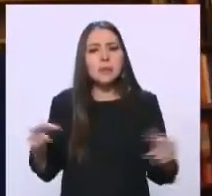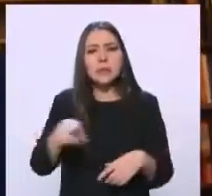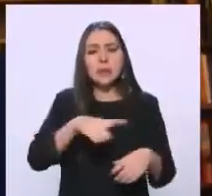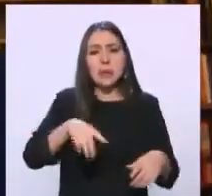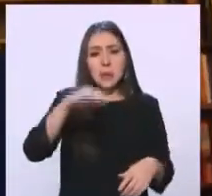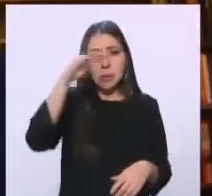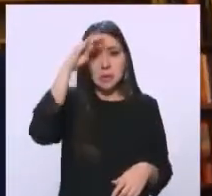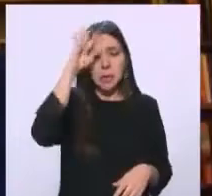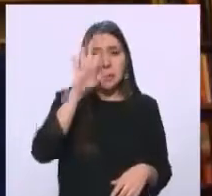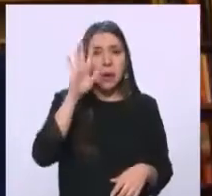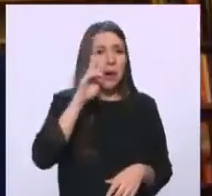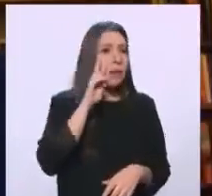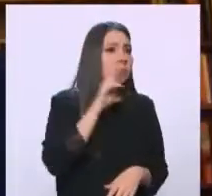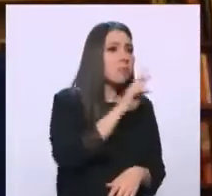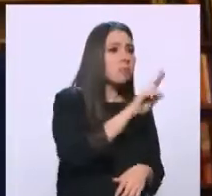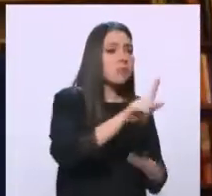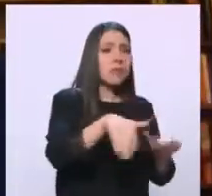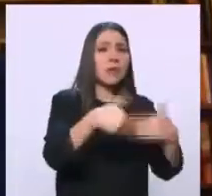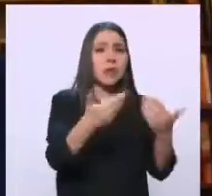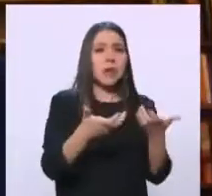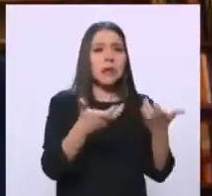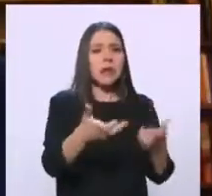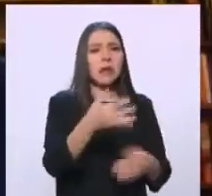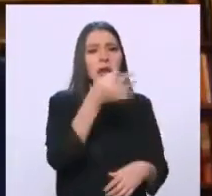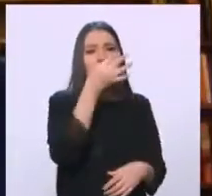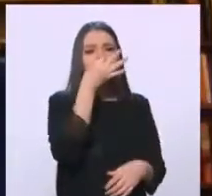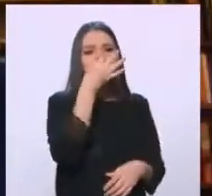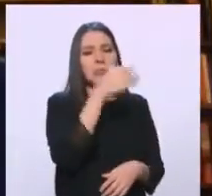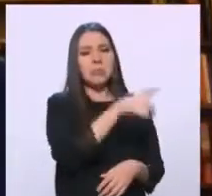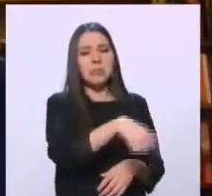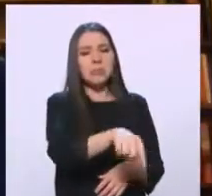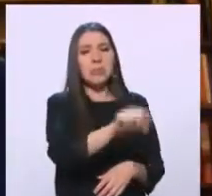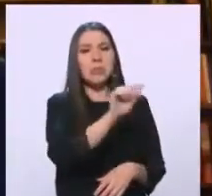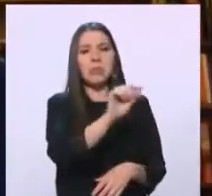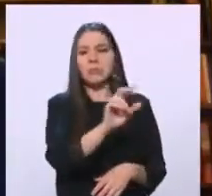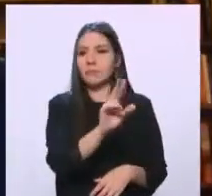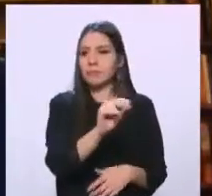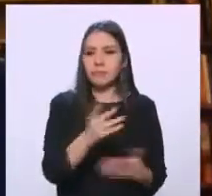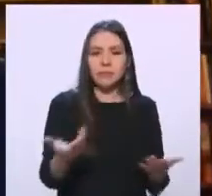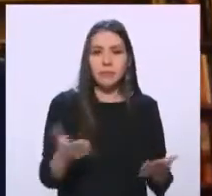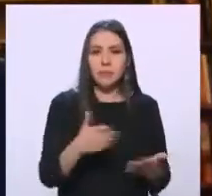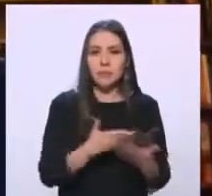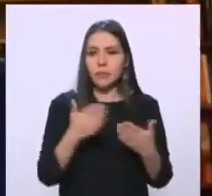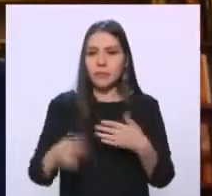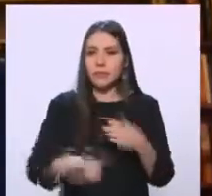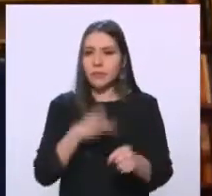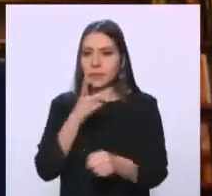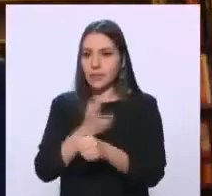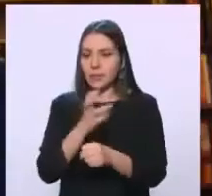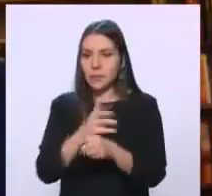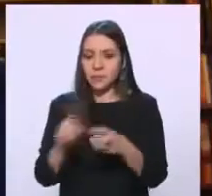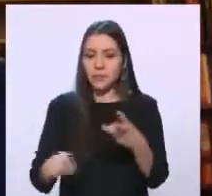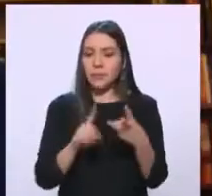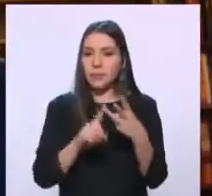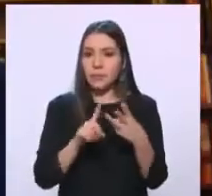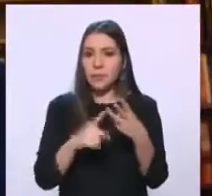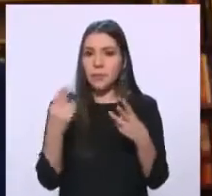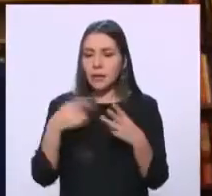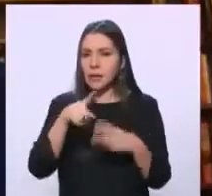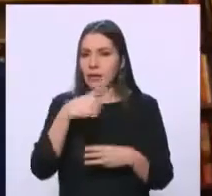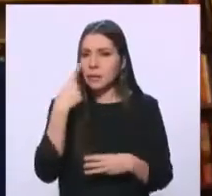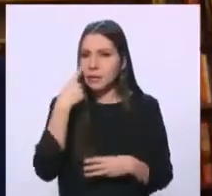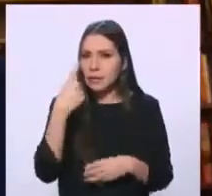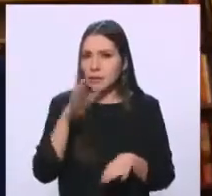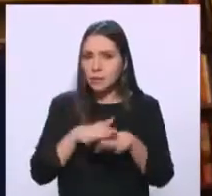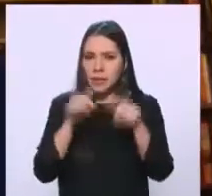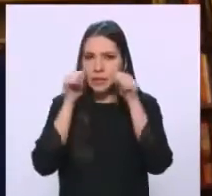las calles representa el verdadero tamaño de un movimiento. Es un tercer motivo por el cual habría que ver con mucho detalle a